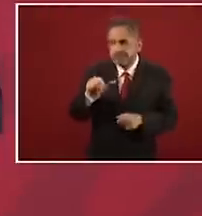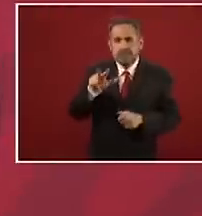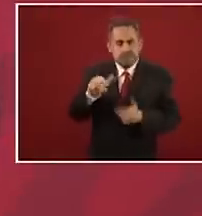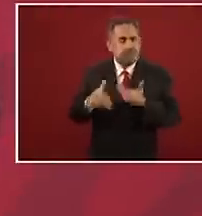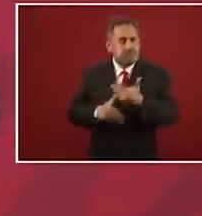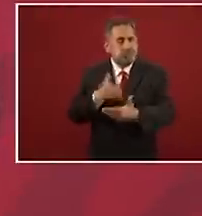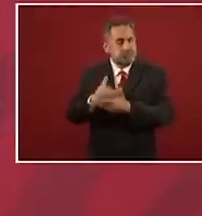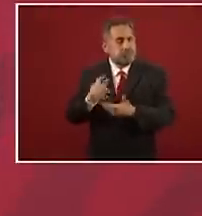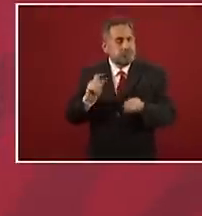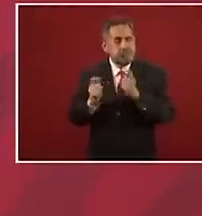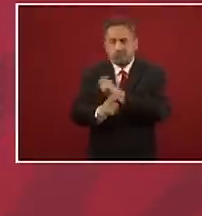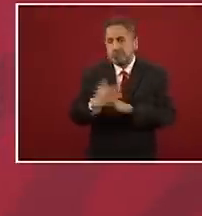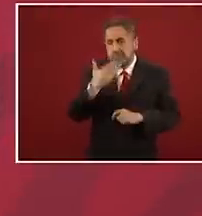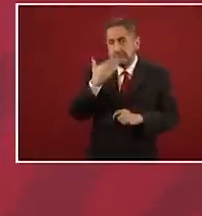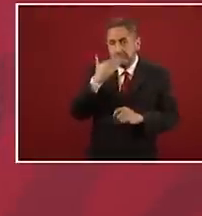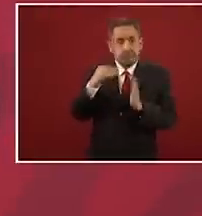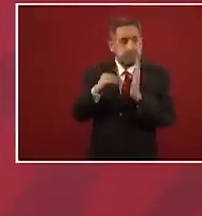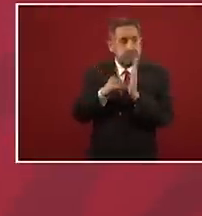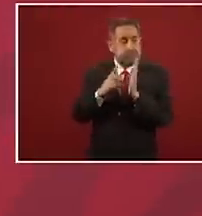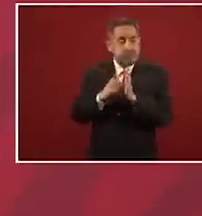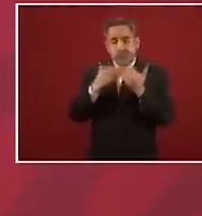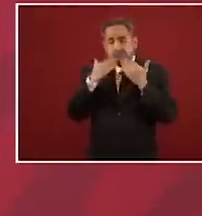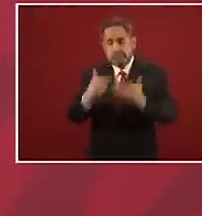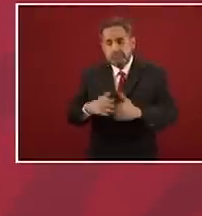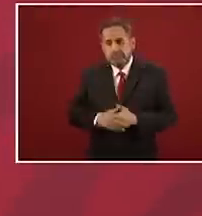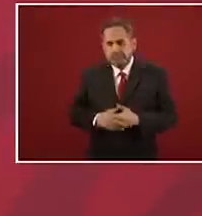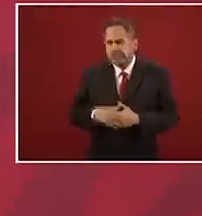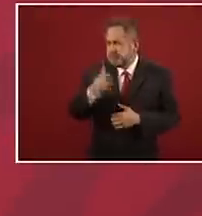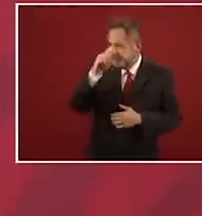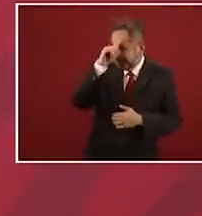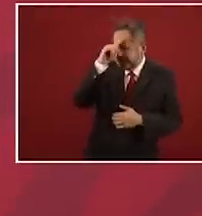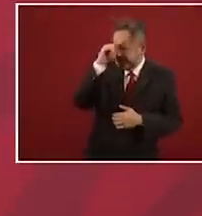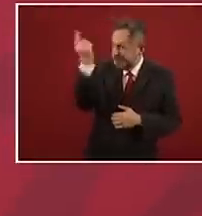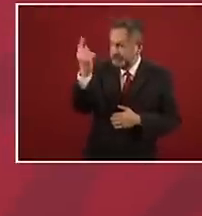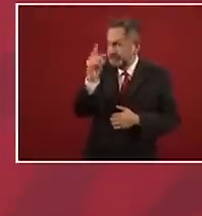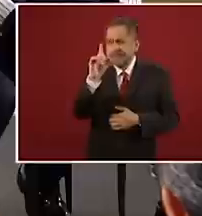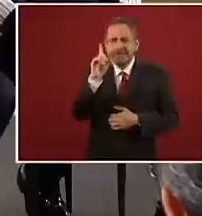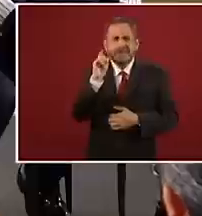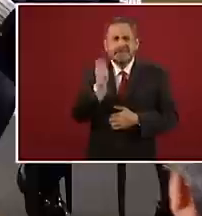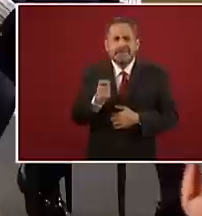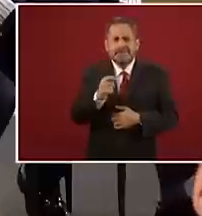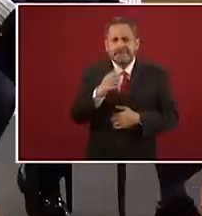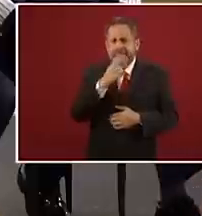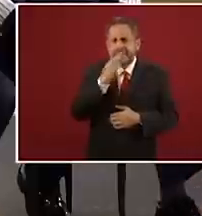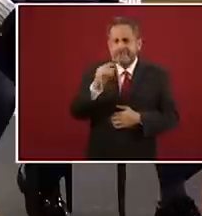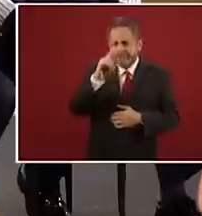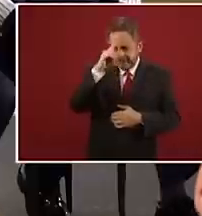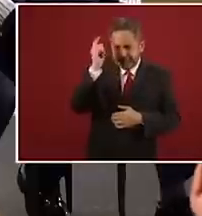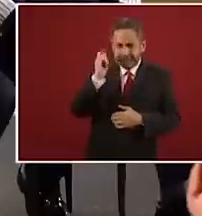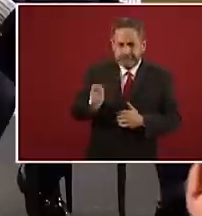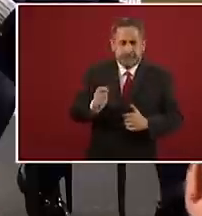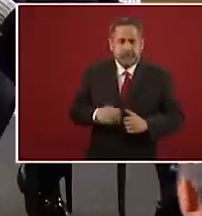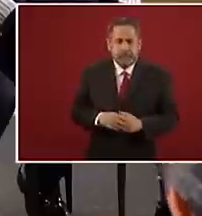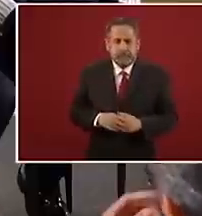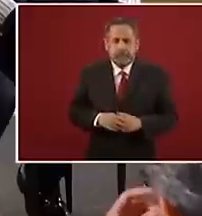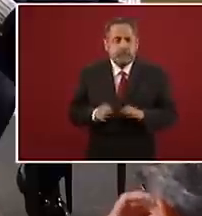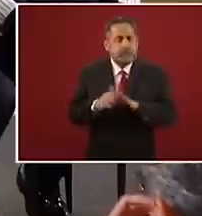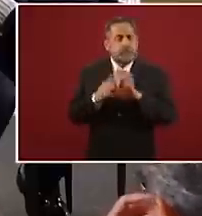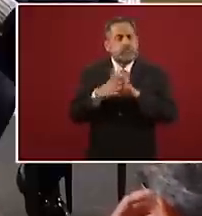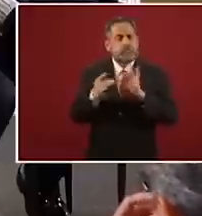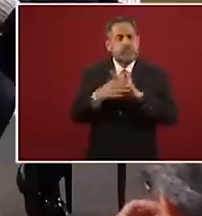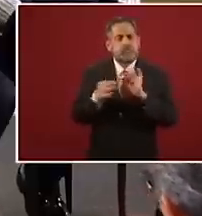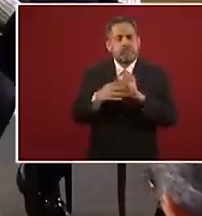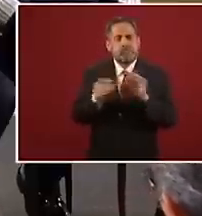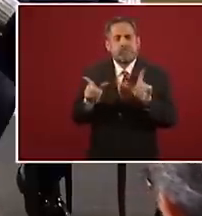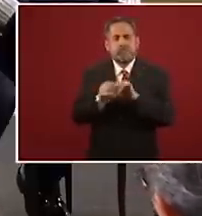esa fórmula. Es sencilla, se puede decir con muy pocas